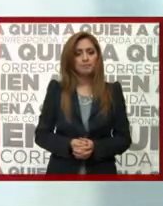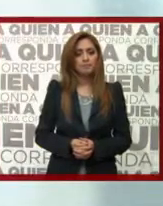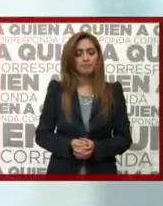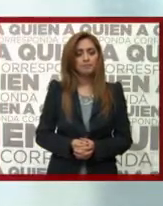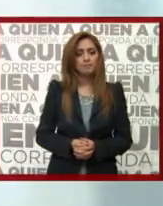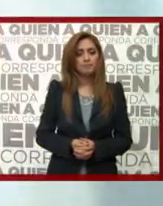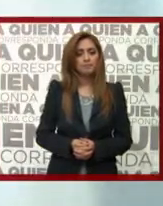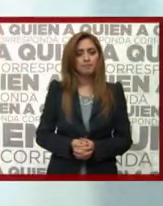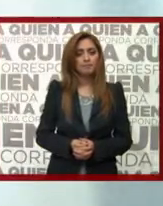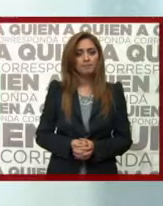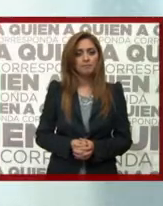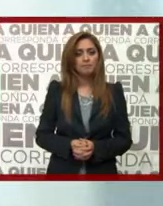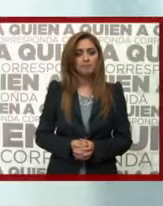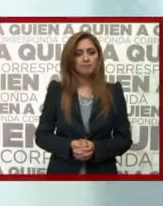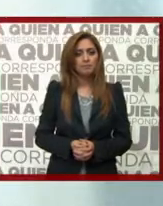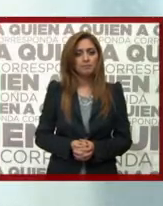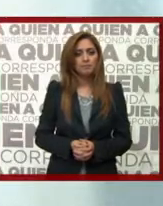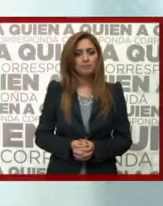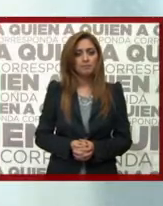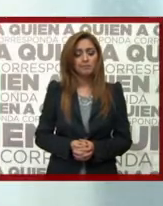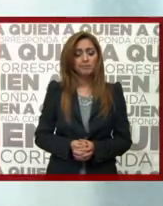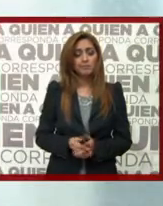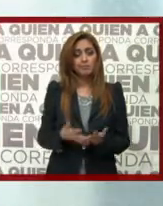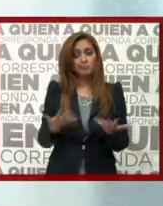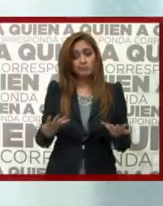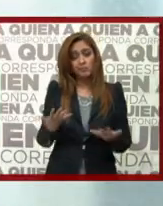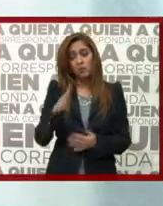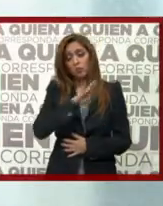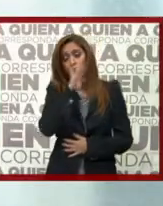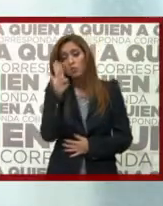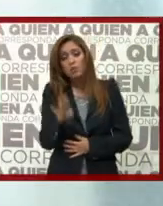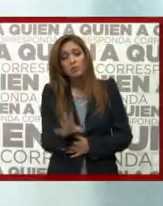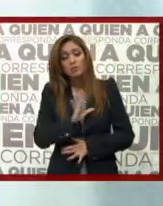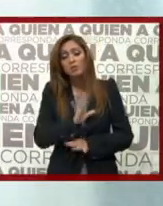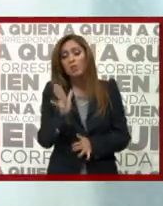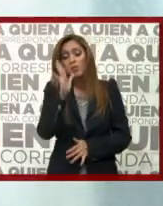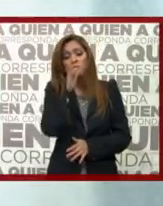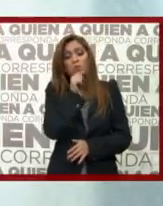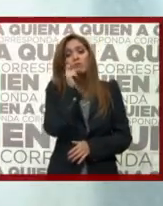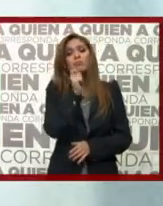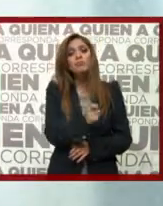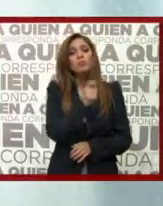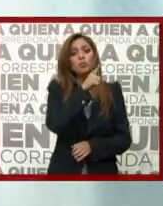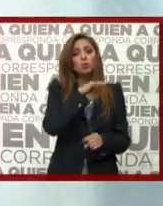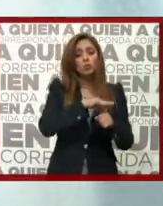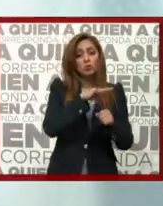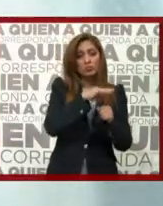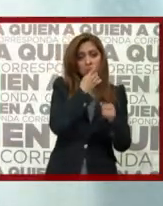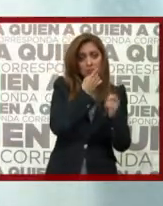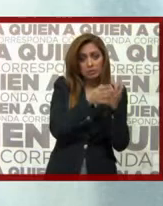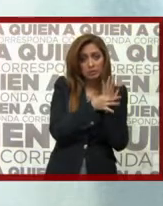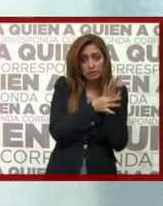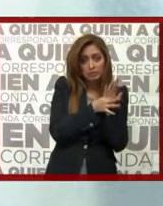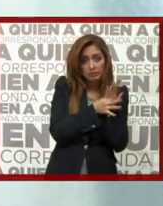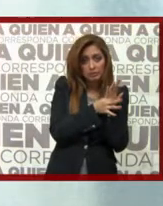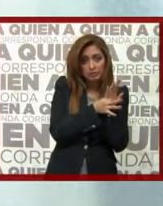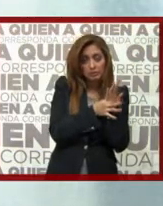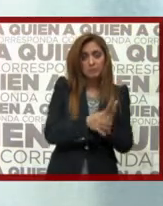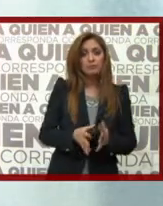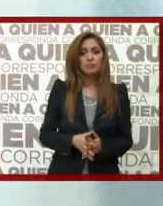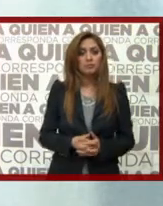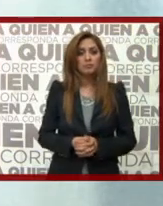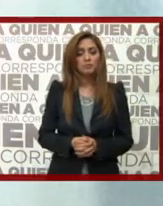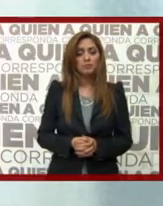Si la cuestión de muerte era inminente, o sea, no se podía hacer nada médicamente hablando, para